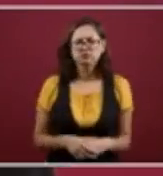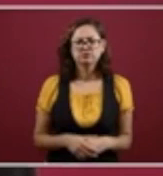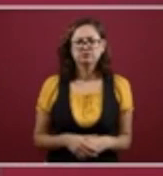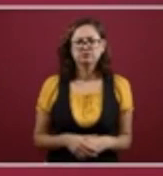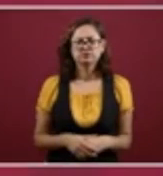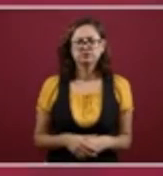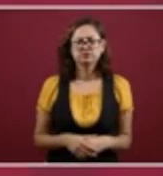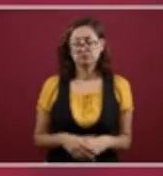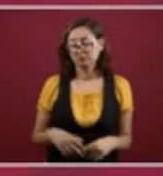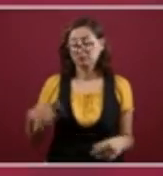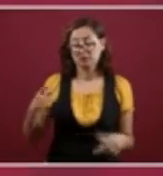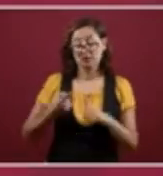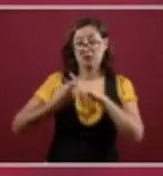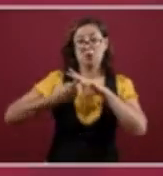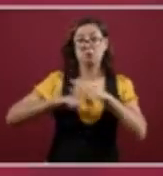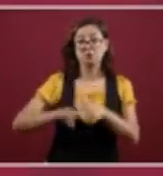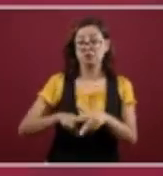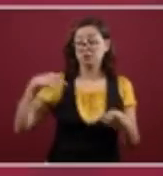ejercidos hasta ahora